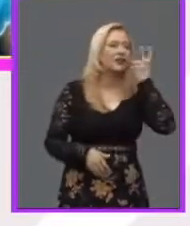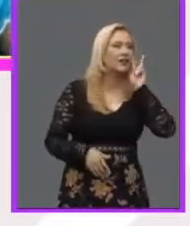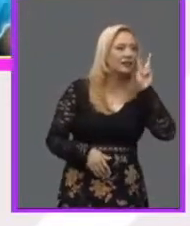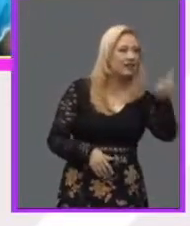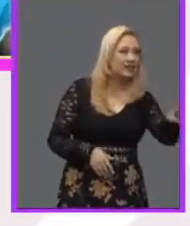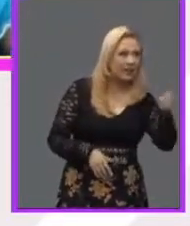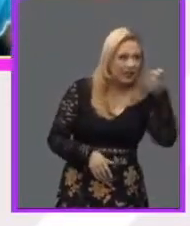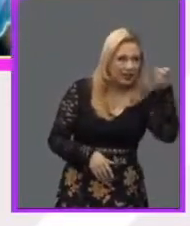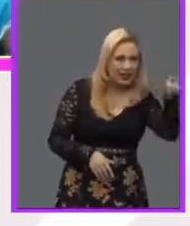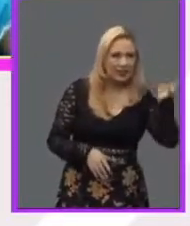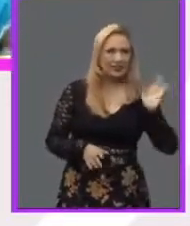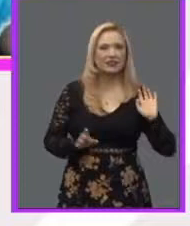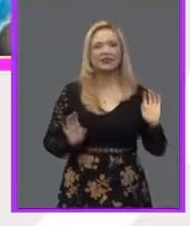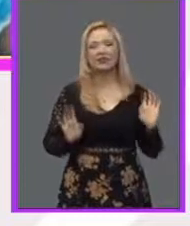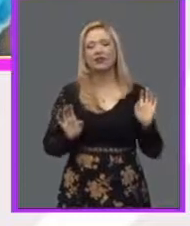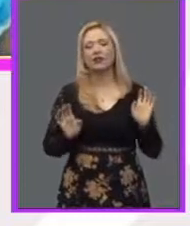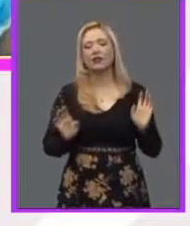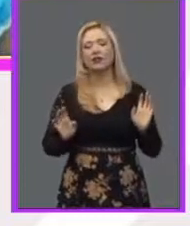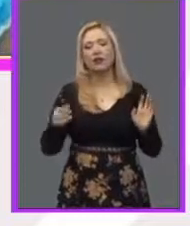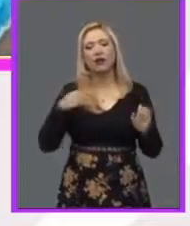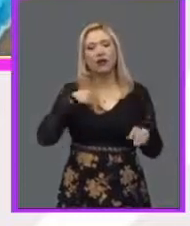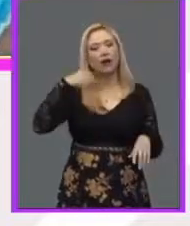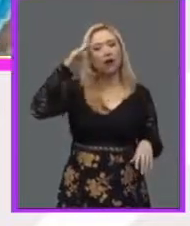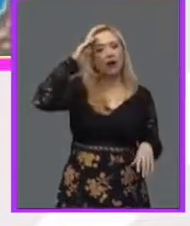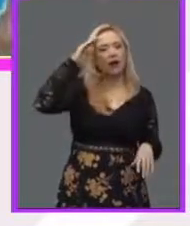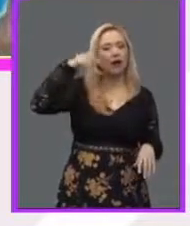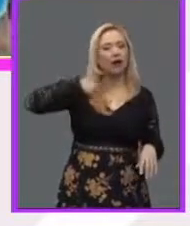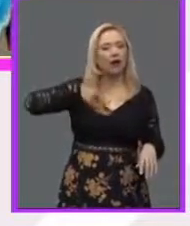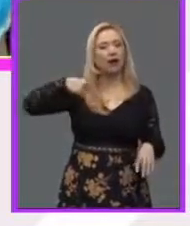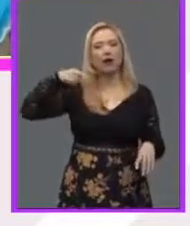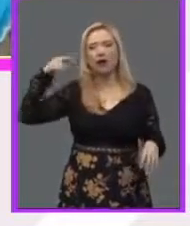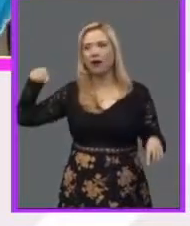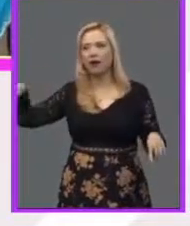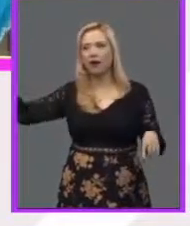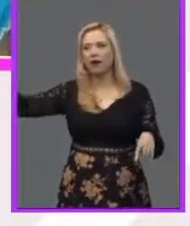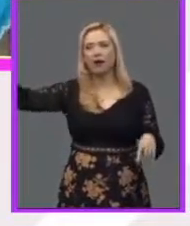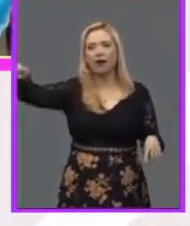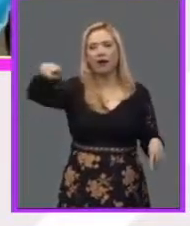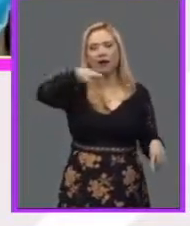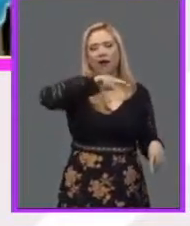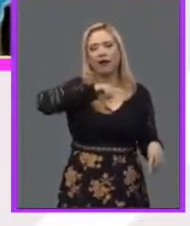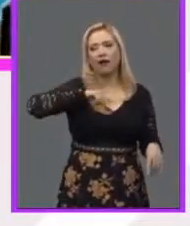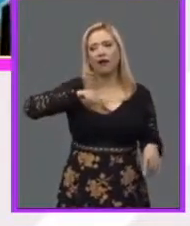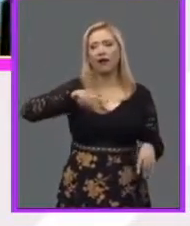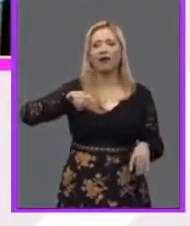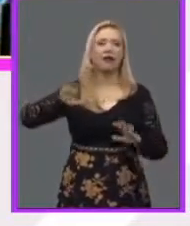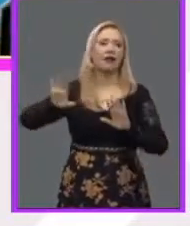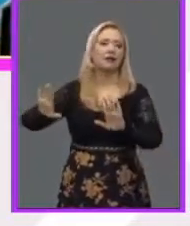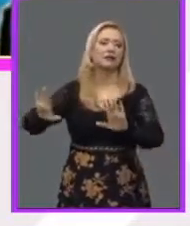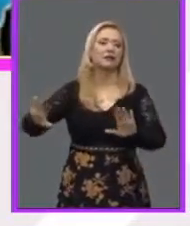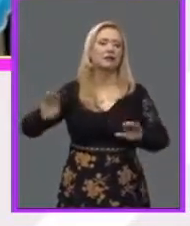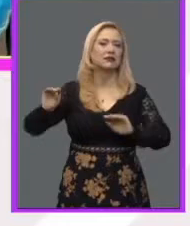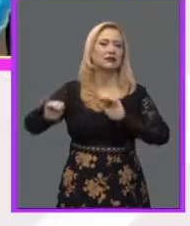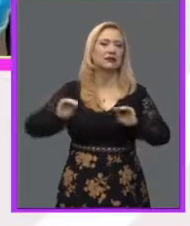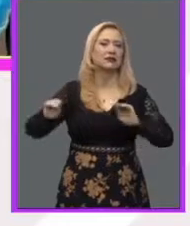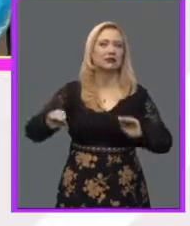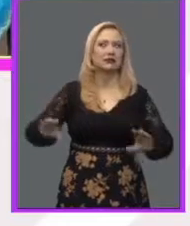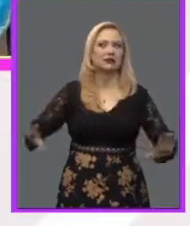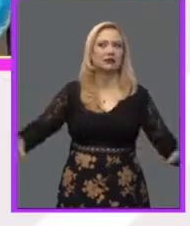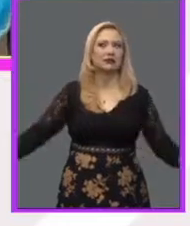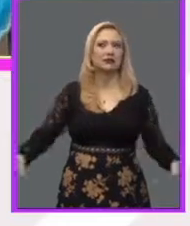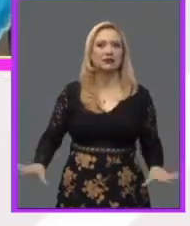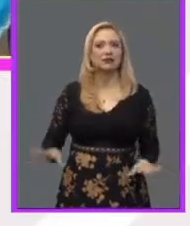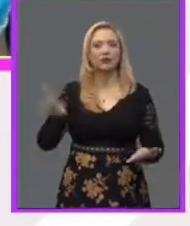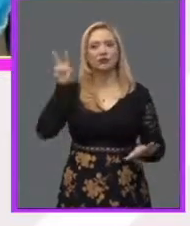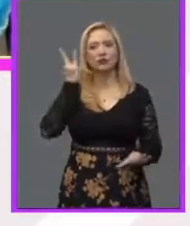yo la gente de este país hace mucho esto y hace lo otro. Y de alguna manera esos imaginarios en los procesos de turistificación se empiezan a